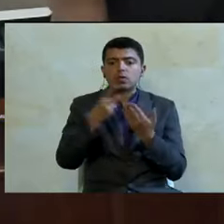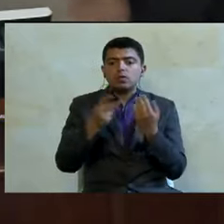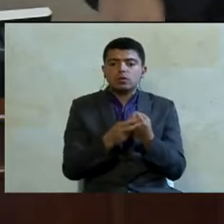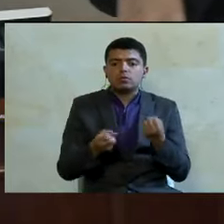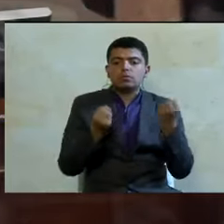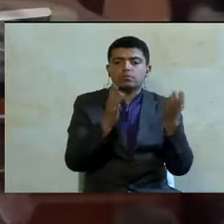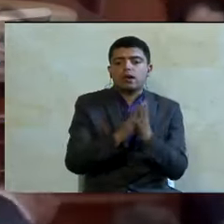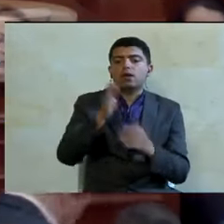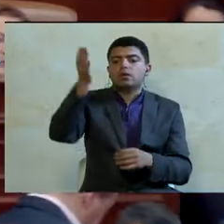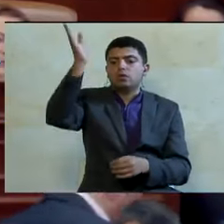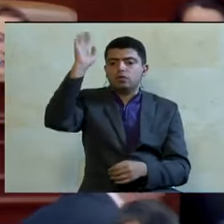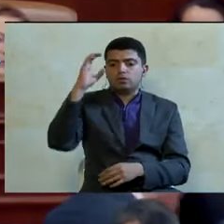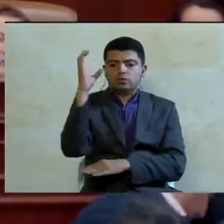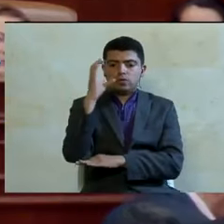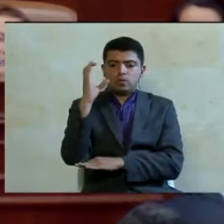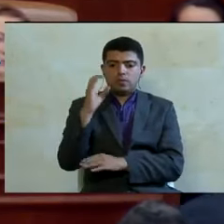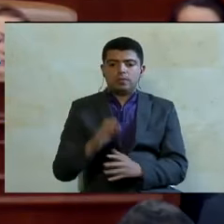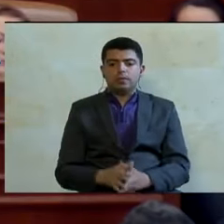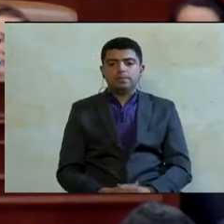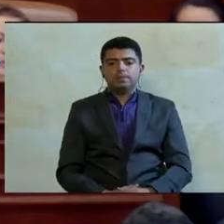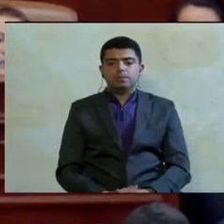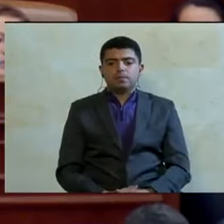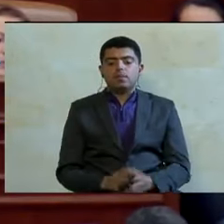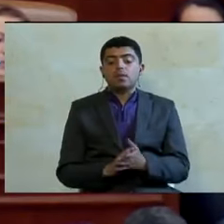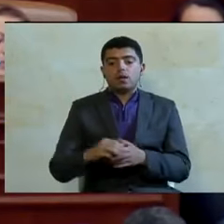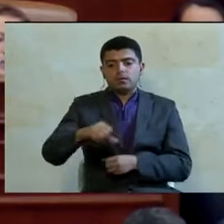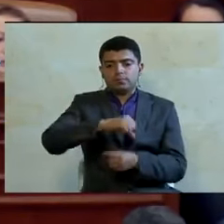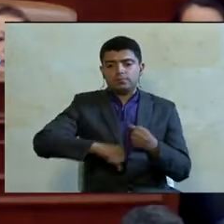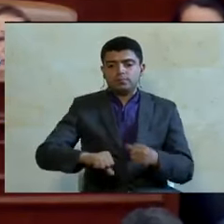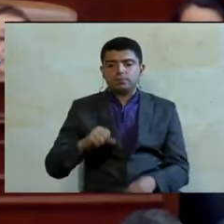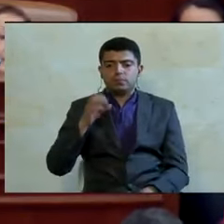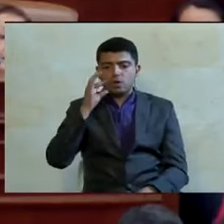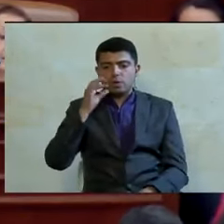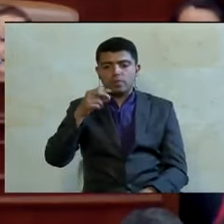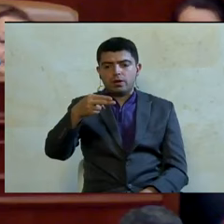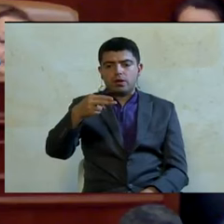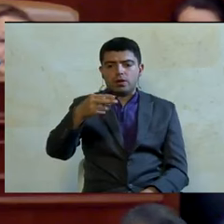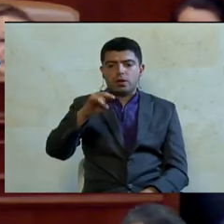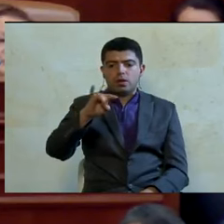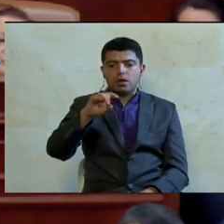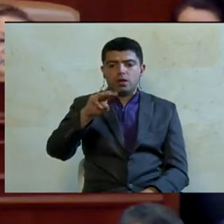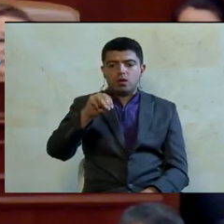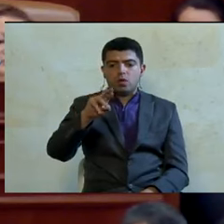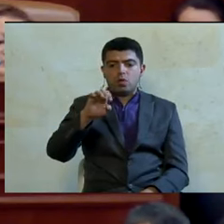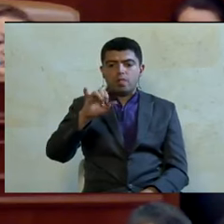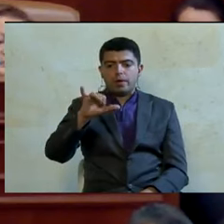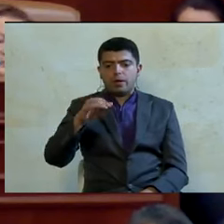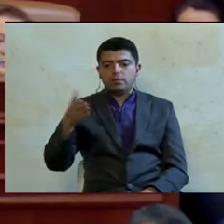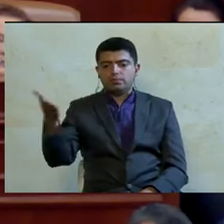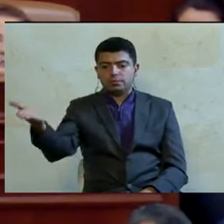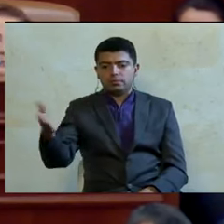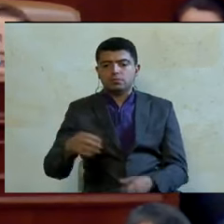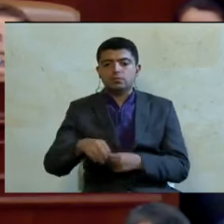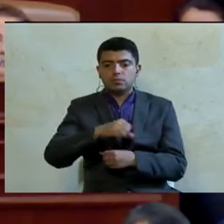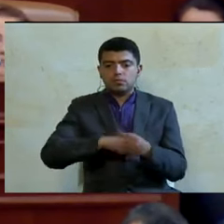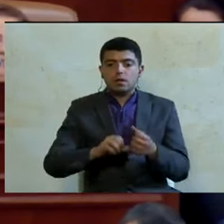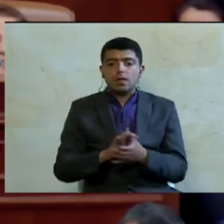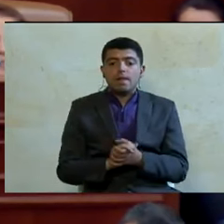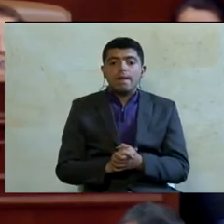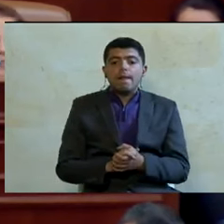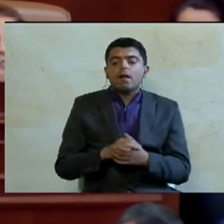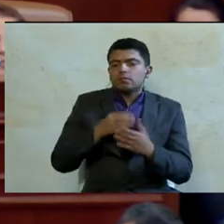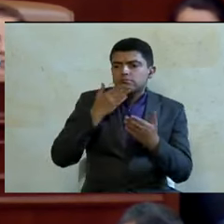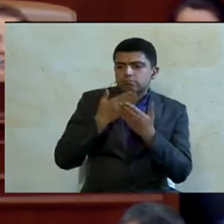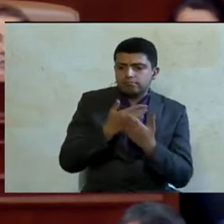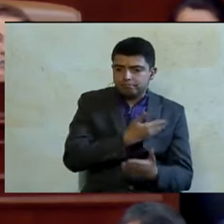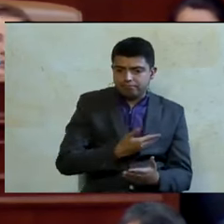Patria tiene la palabra representante un Roa Gracias presidente indiscutible presidente